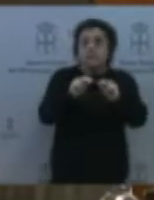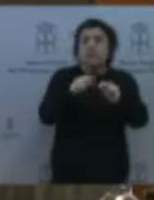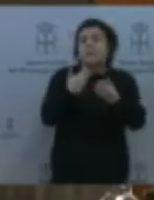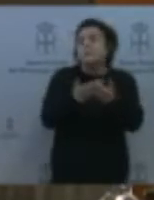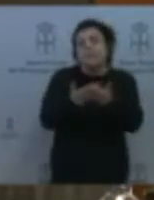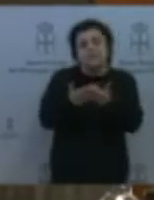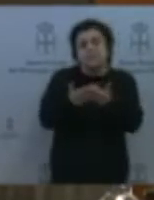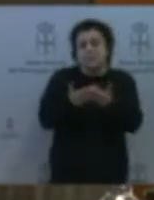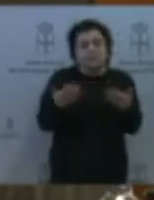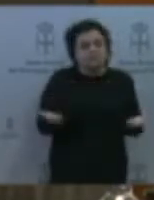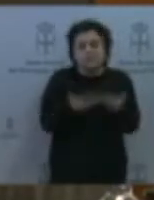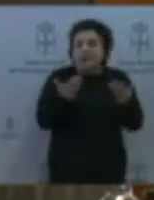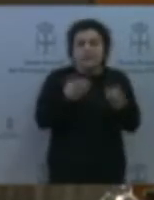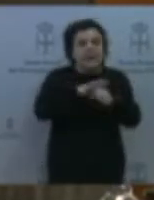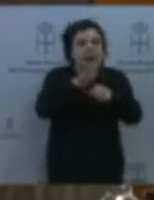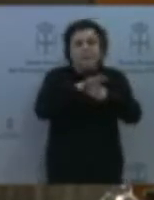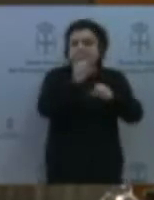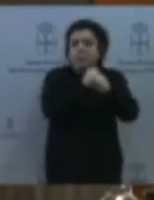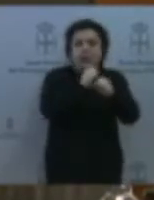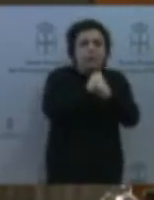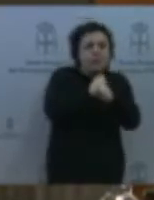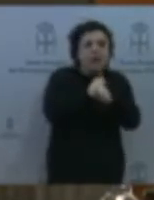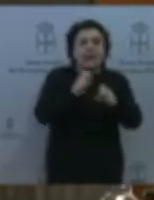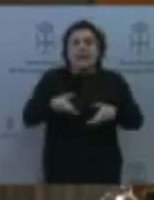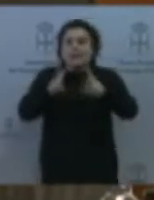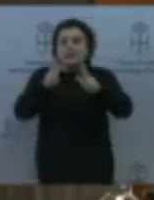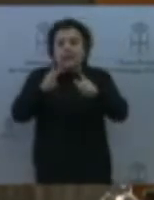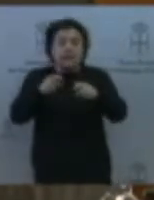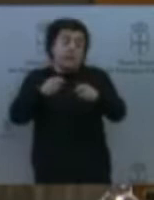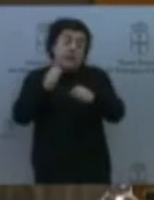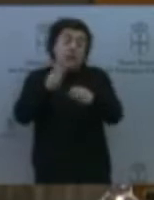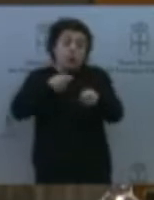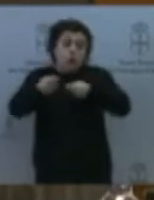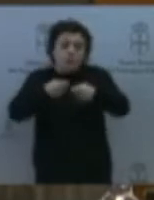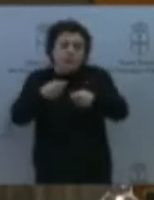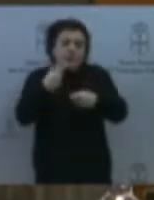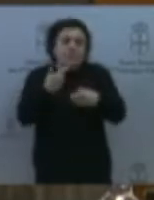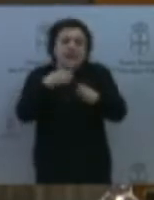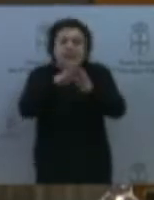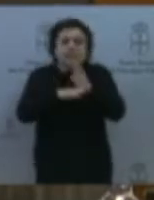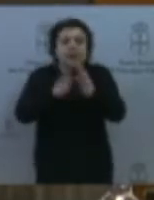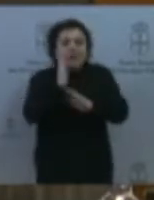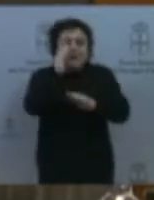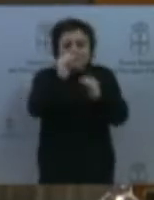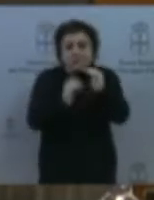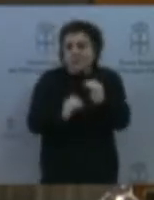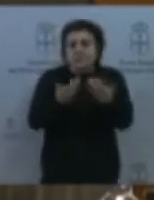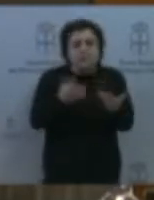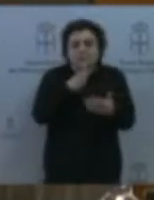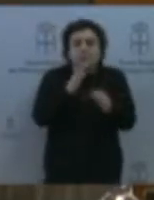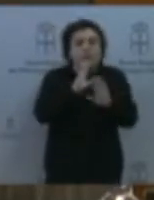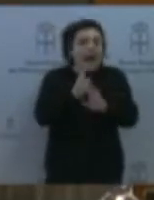pequeño comercio, esa actuación en la movilidad. Creo que son cuestiones necesarias para mitigar efectos, porque si no, acabaríamos en relatar lo que contaba César